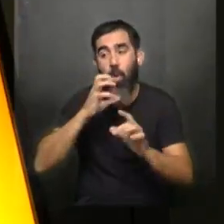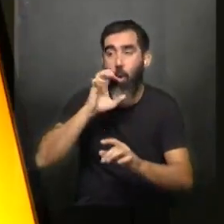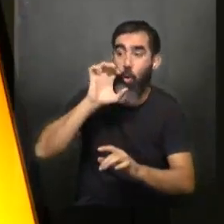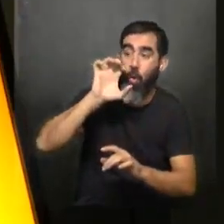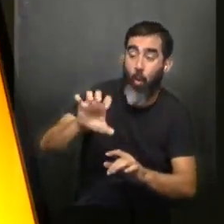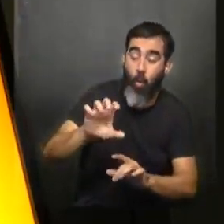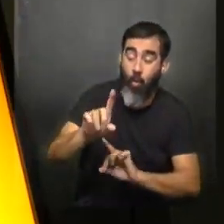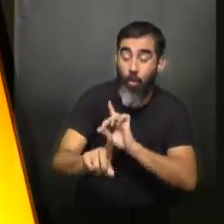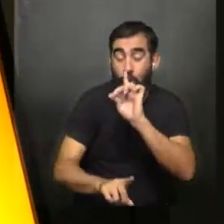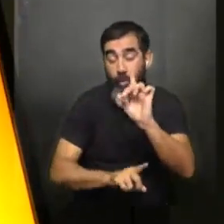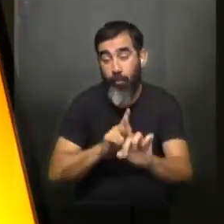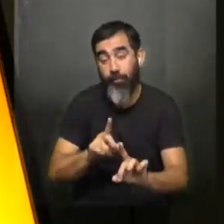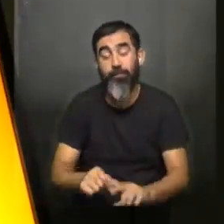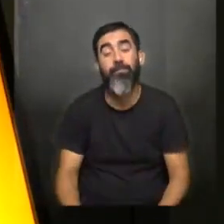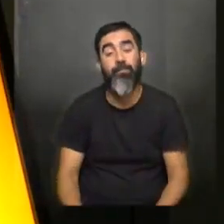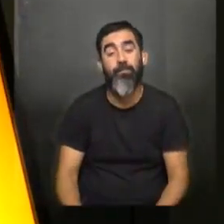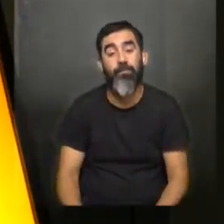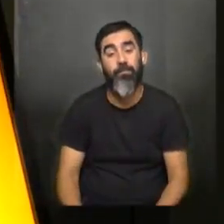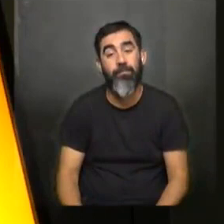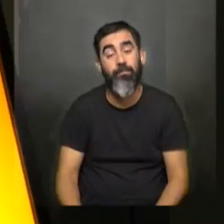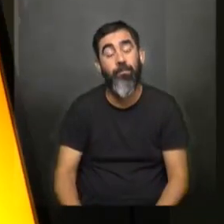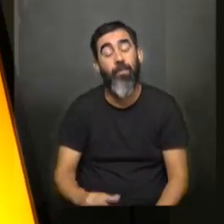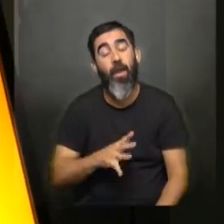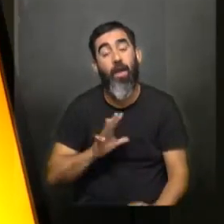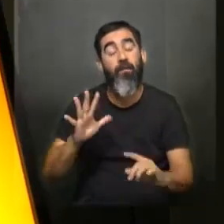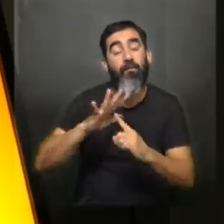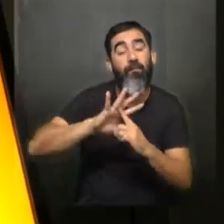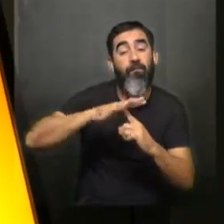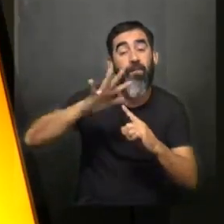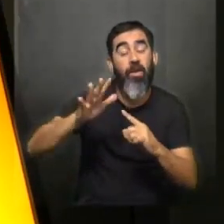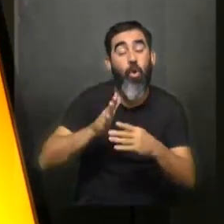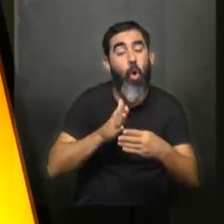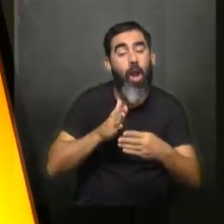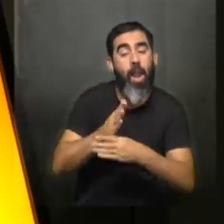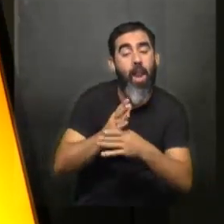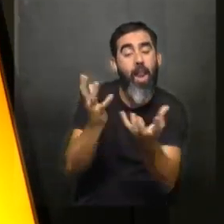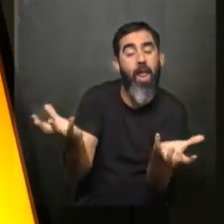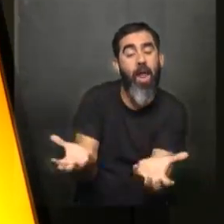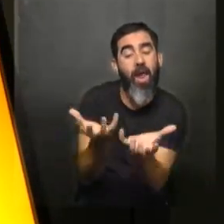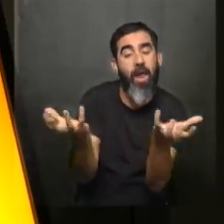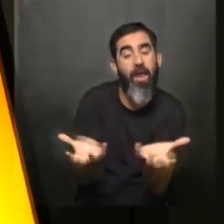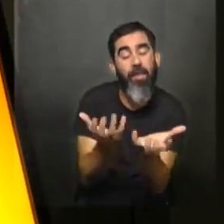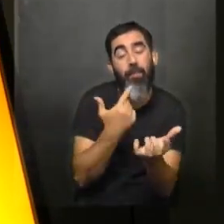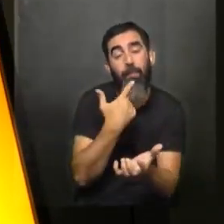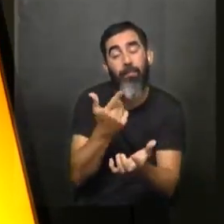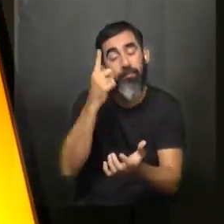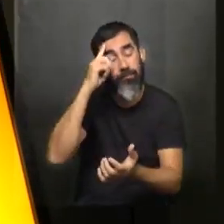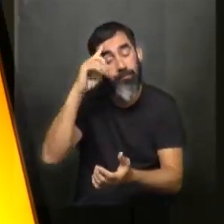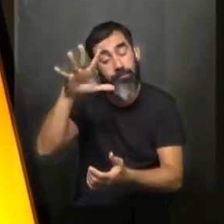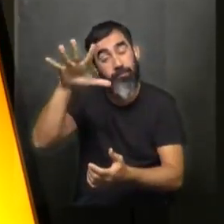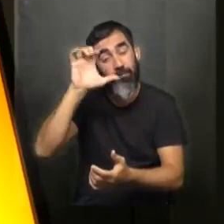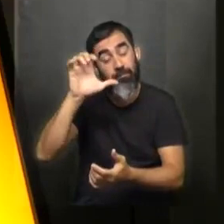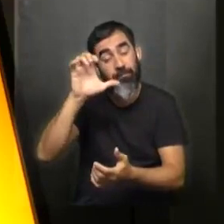gusta tanto. Bien. Y bueno, y hay una imagen del invierno que es la leña encendida. Exacto. En este caso, recordamos que